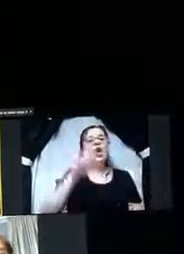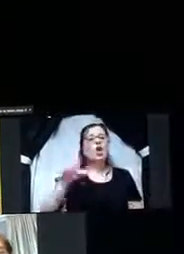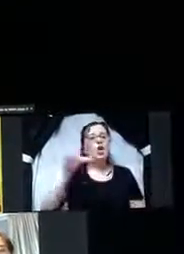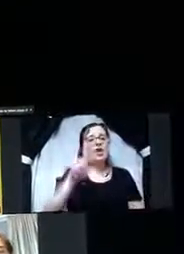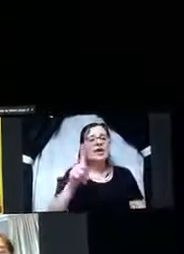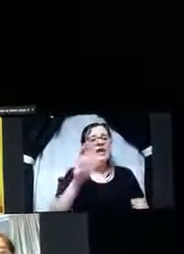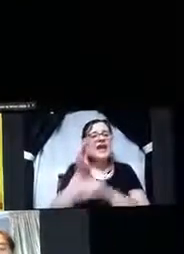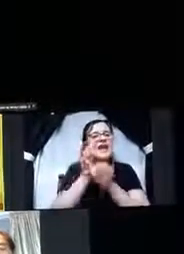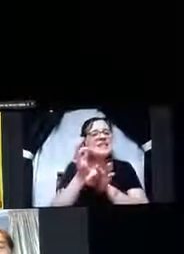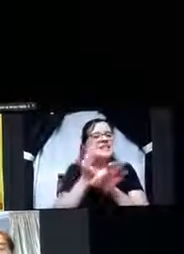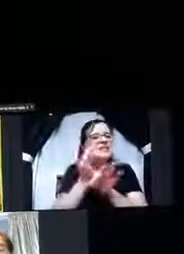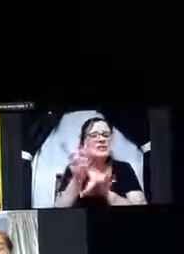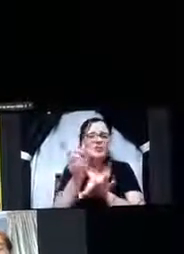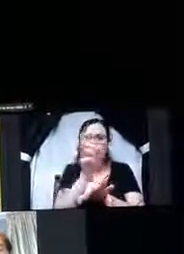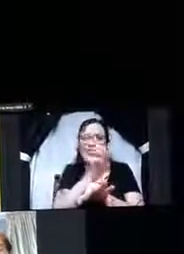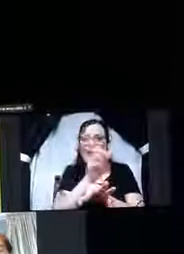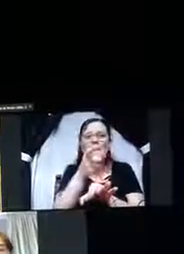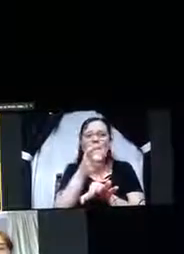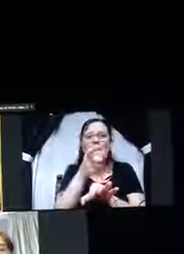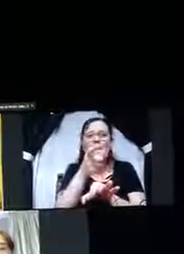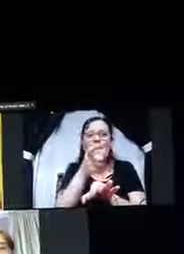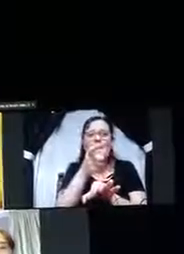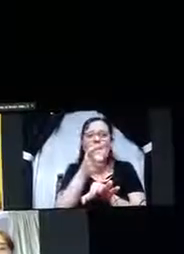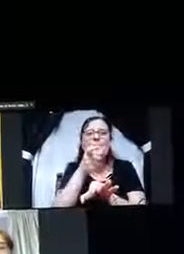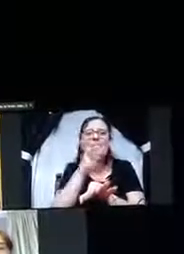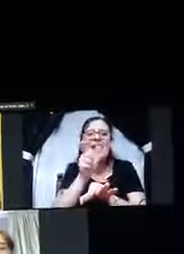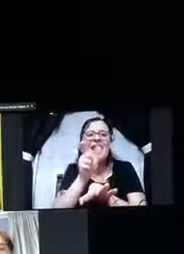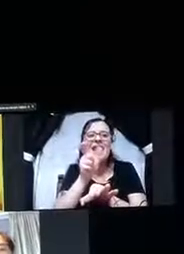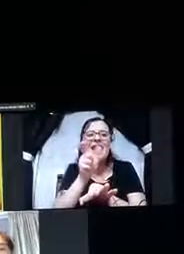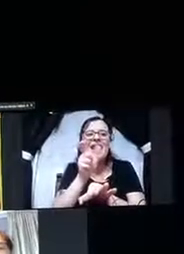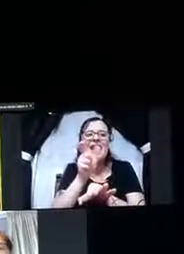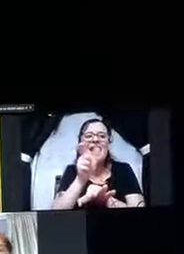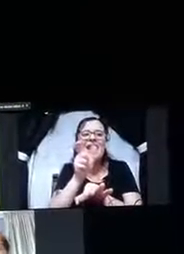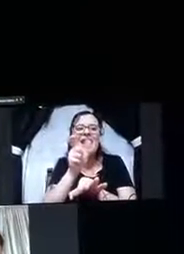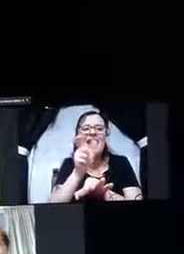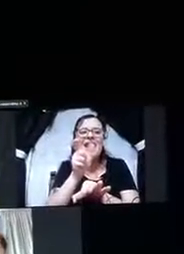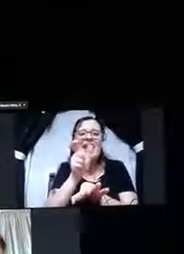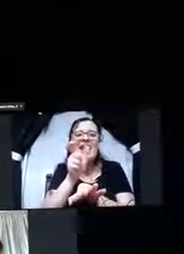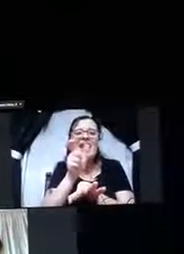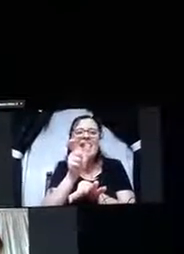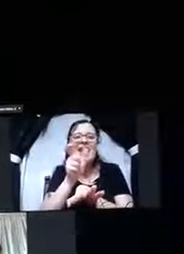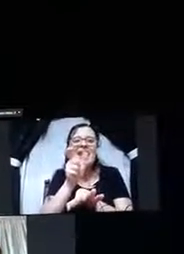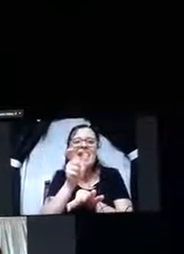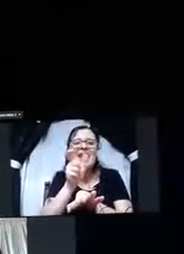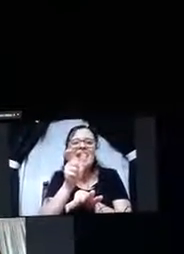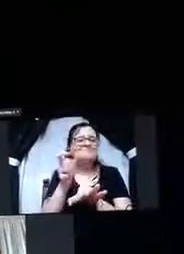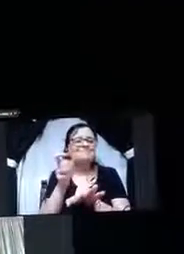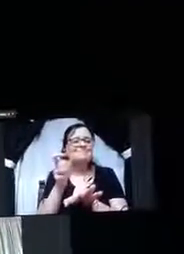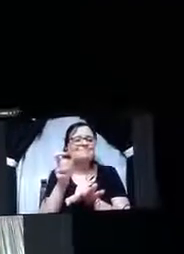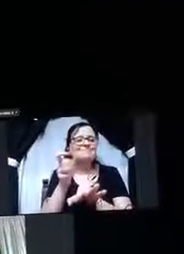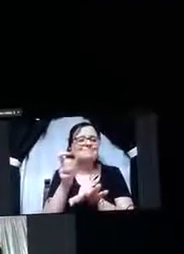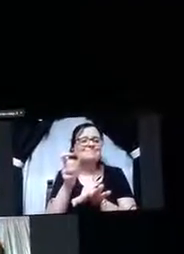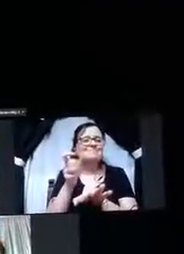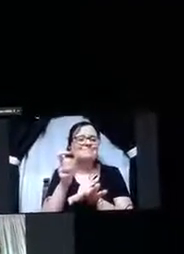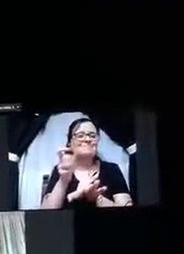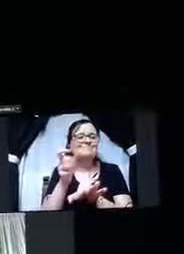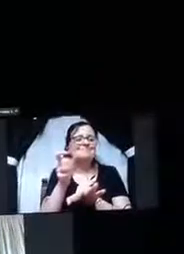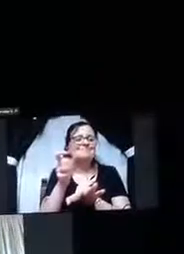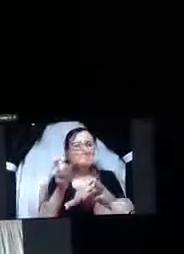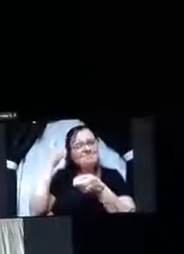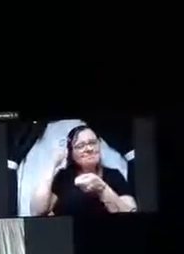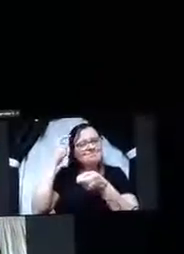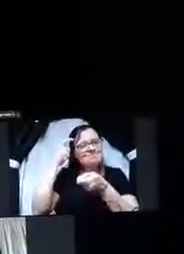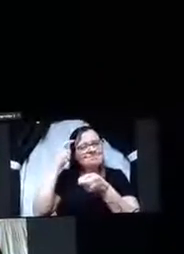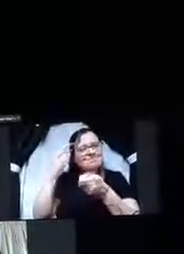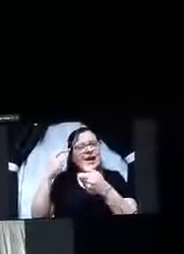fonema-grafema. Logogenia no se dedica a eso. Logogenia estimula en la persona sorda actividades que le van